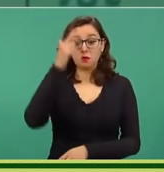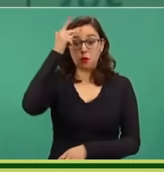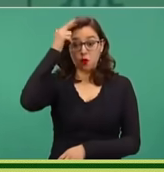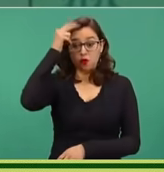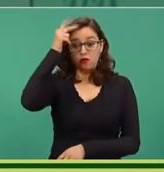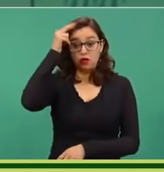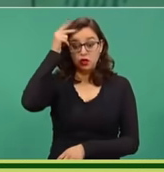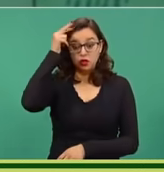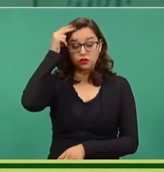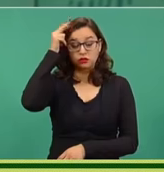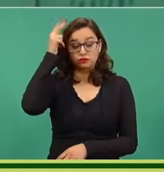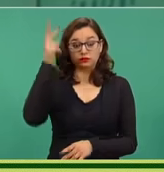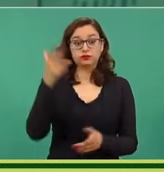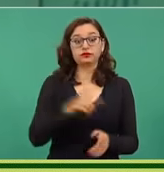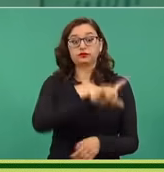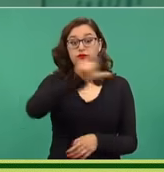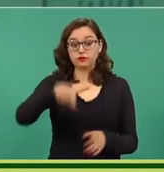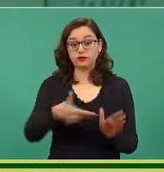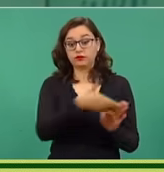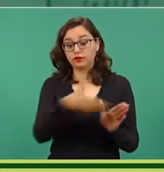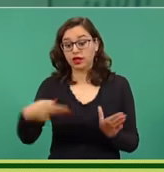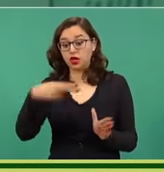en varios aspectos